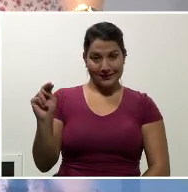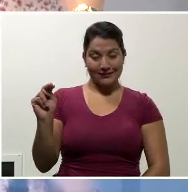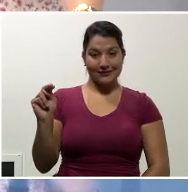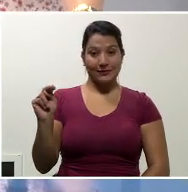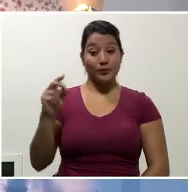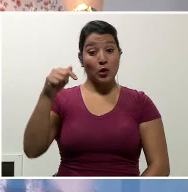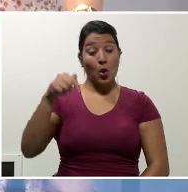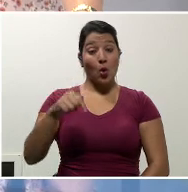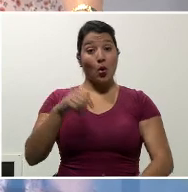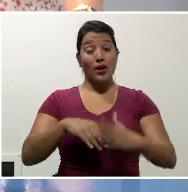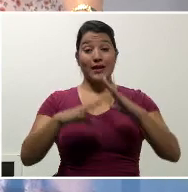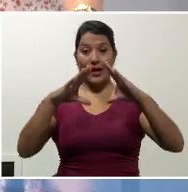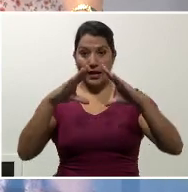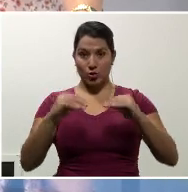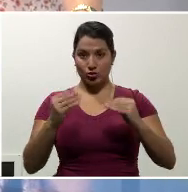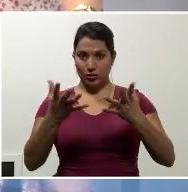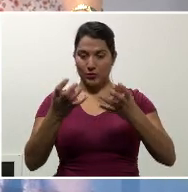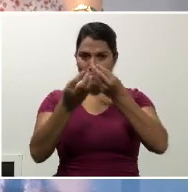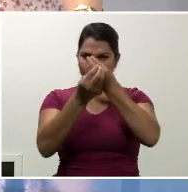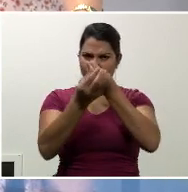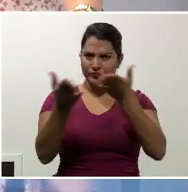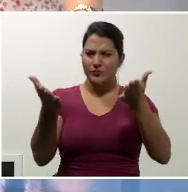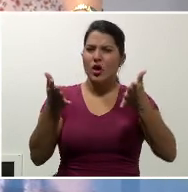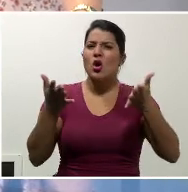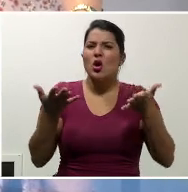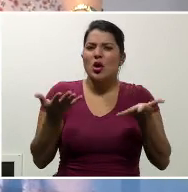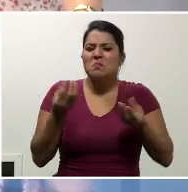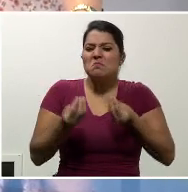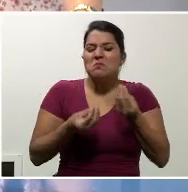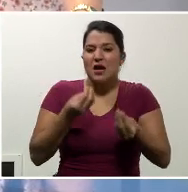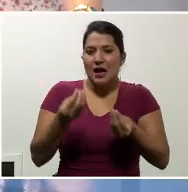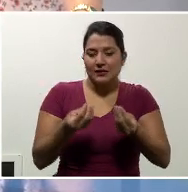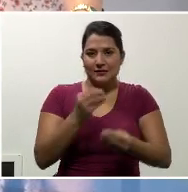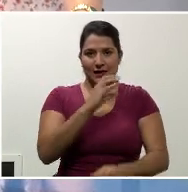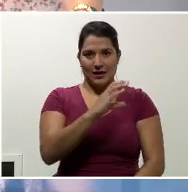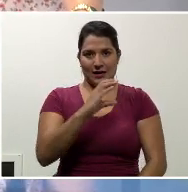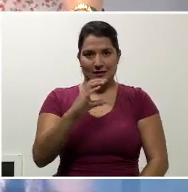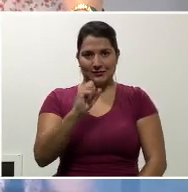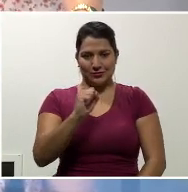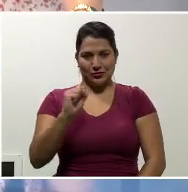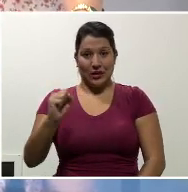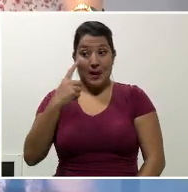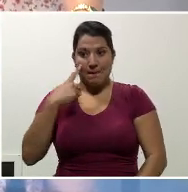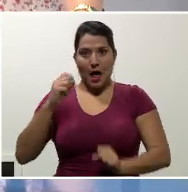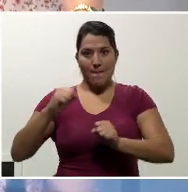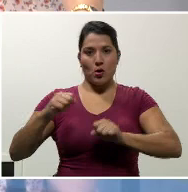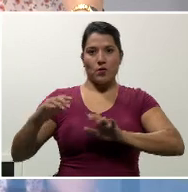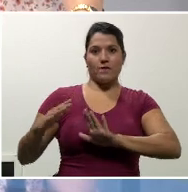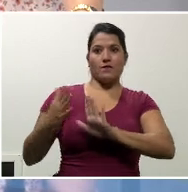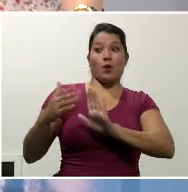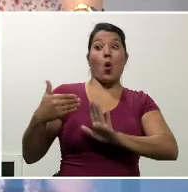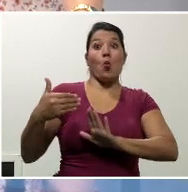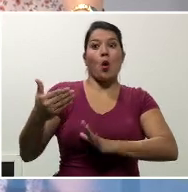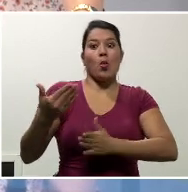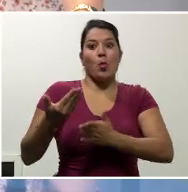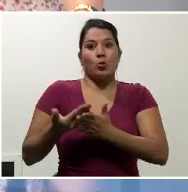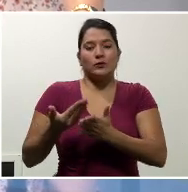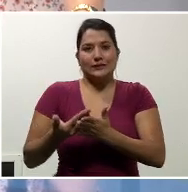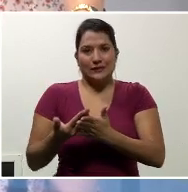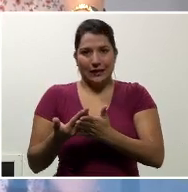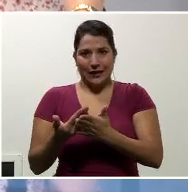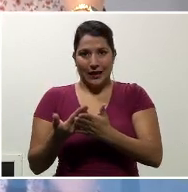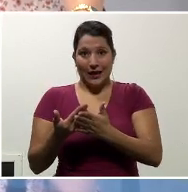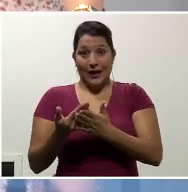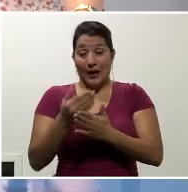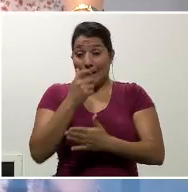edición de esta noche le vamos a informar sobre cómo se prepara la Caja Costarricense de Seguro Social para la llegada de los posibles primeros casos